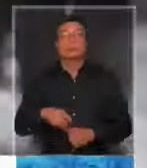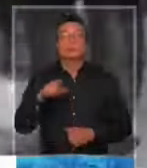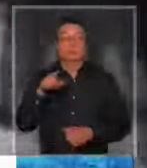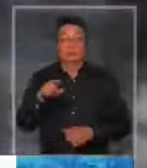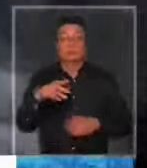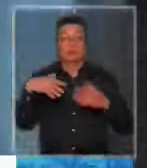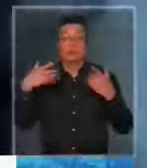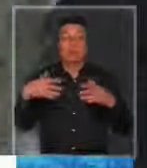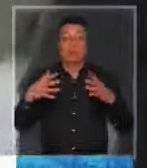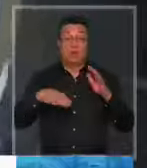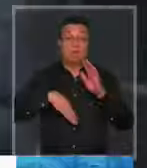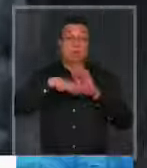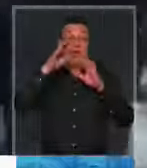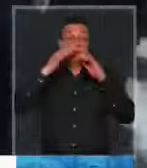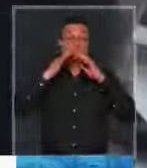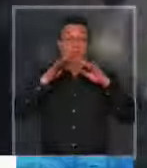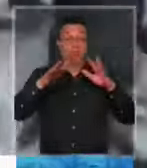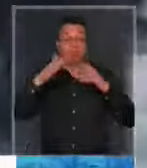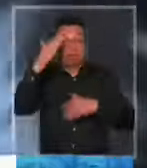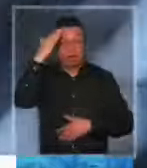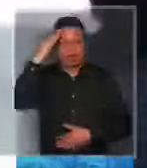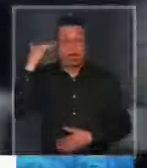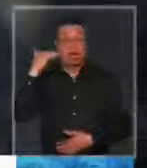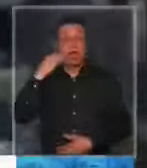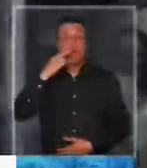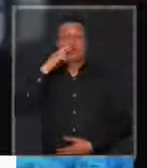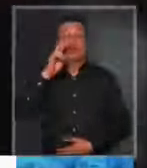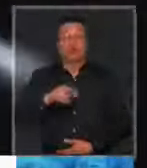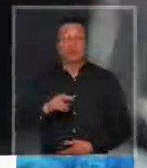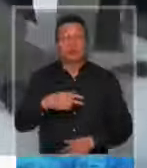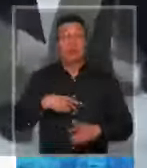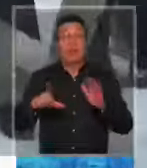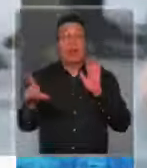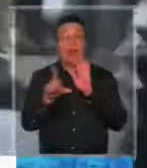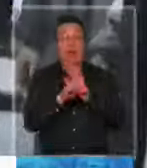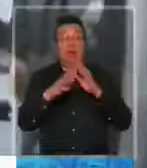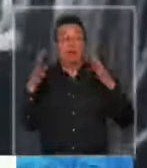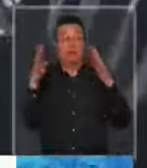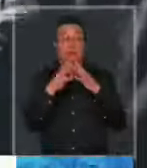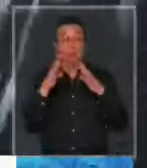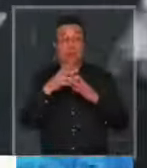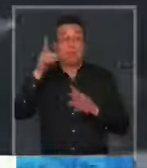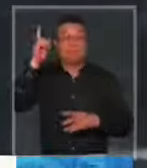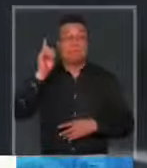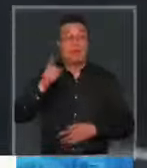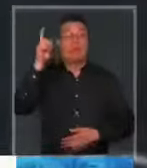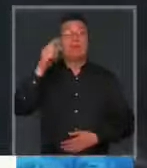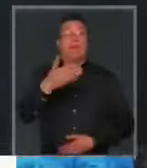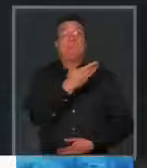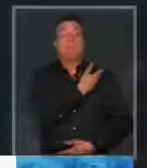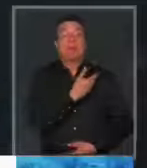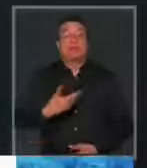momentos más virales en Corea del Sur, tras la declaración de ley marcial por parte del presidente.